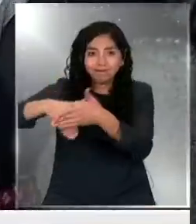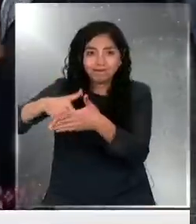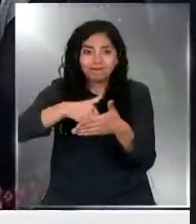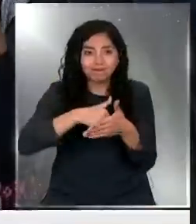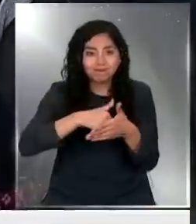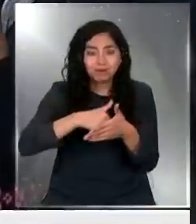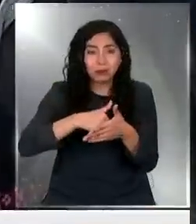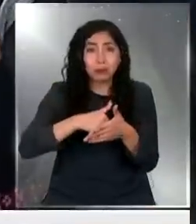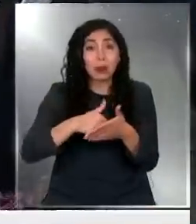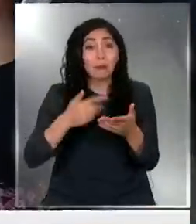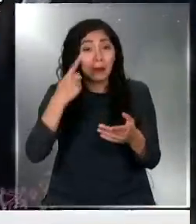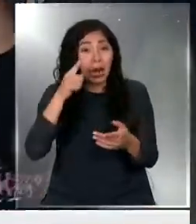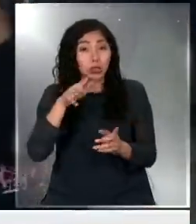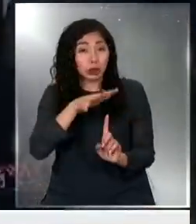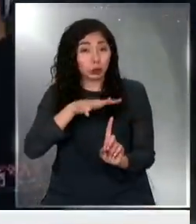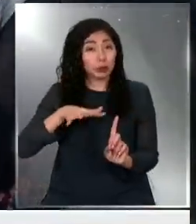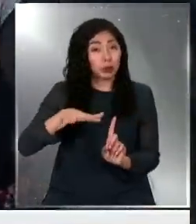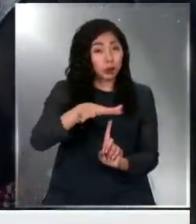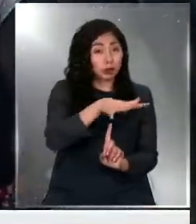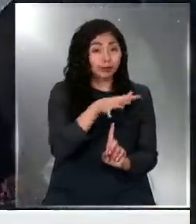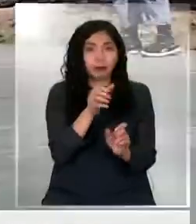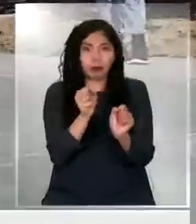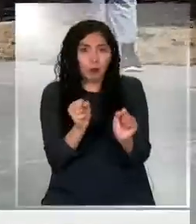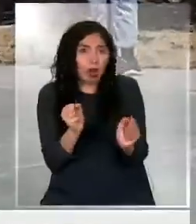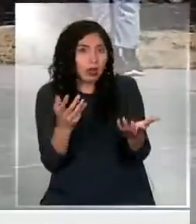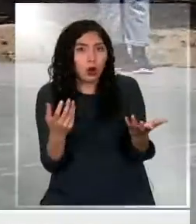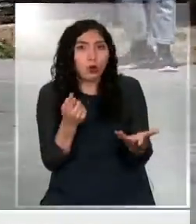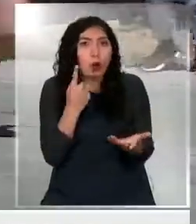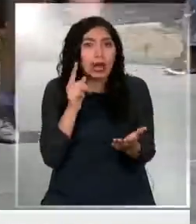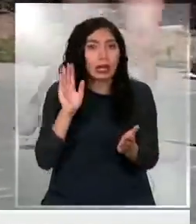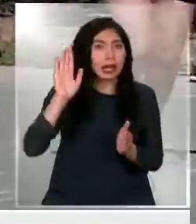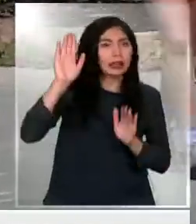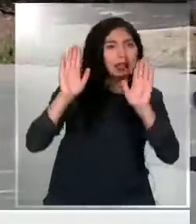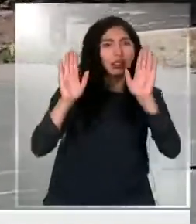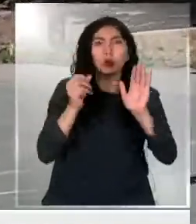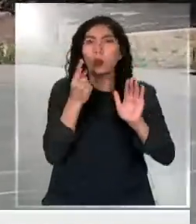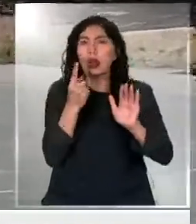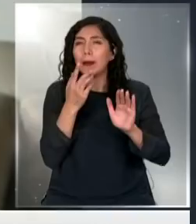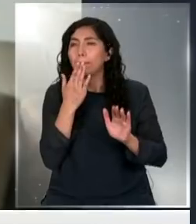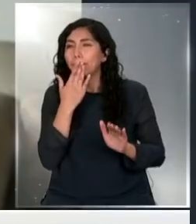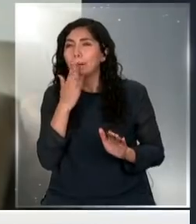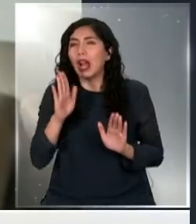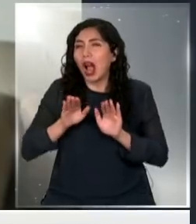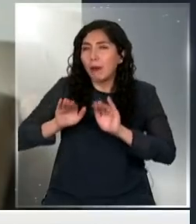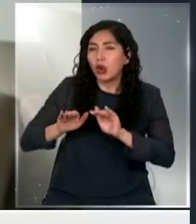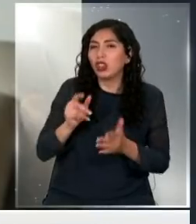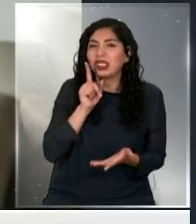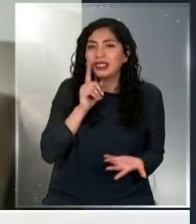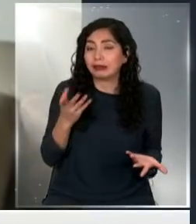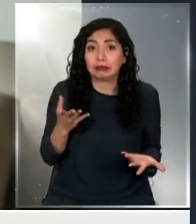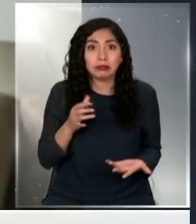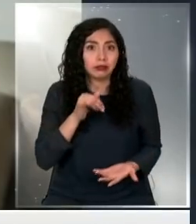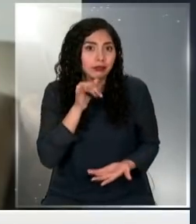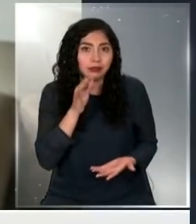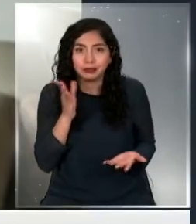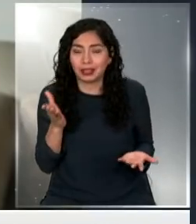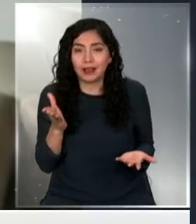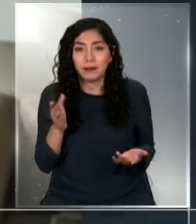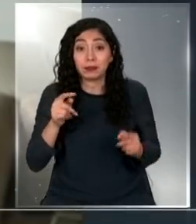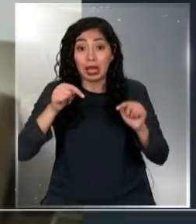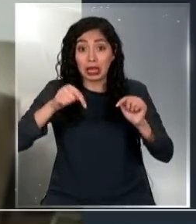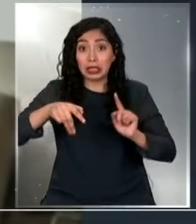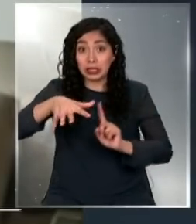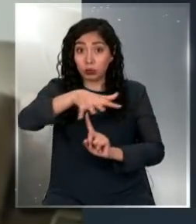Pero según el panorama, no se puede decir que algún candidato tiene el partido ganado. Yo creo que estamos efectivamente en un escenario que